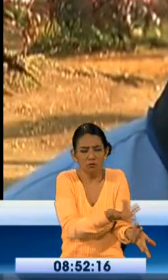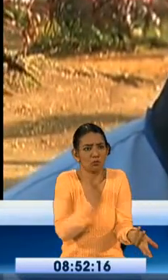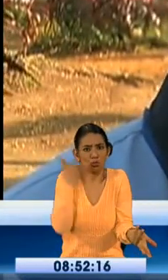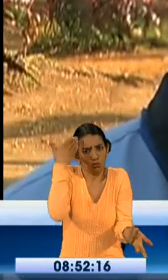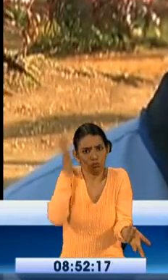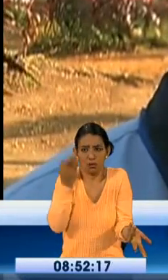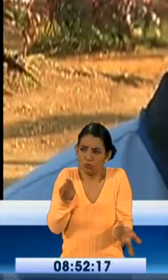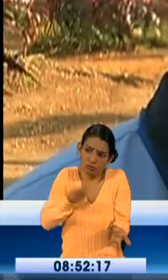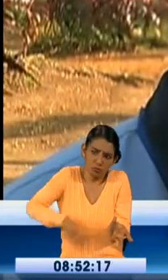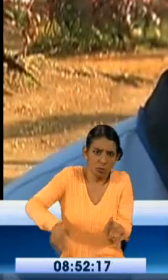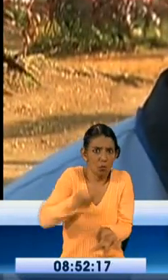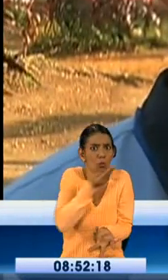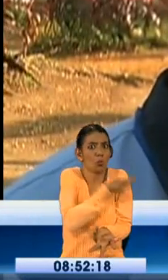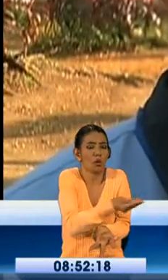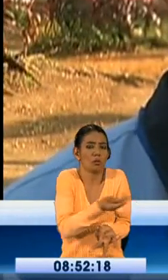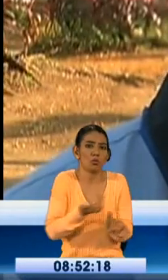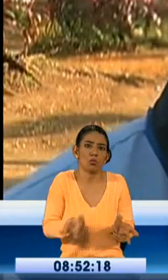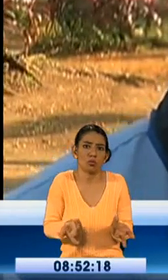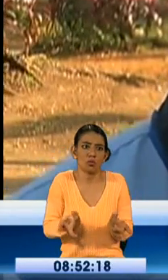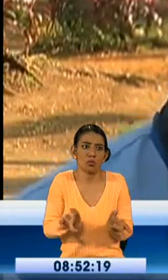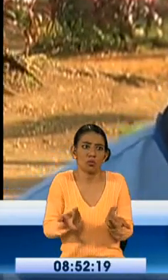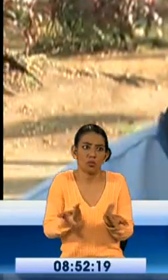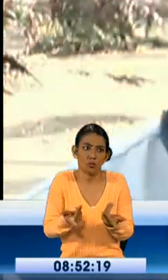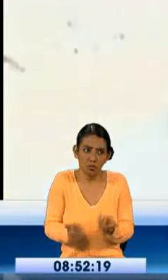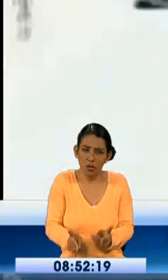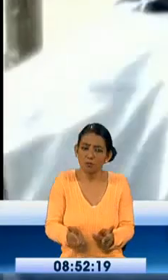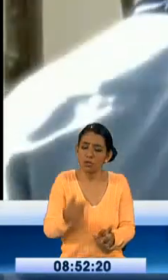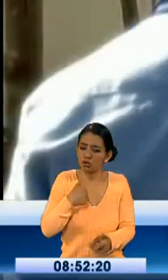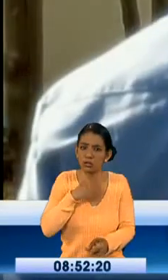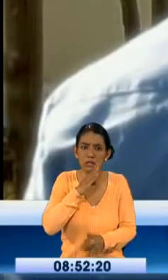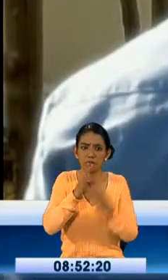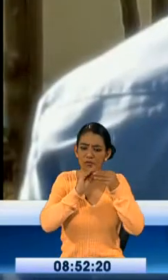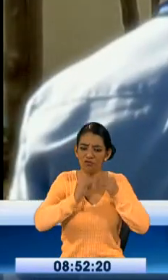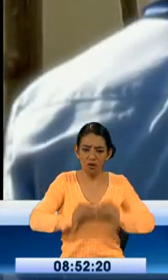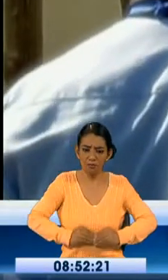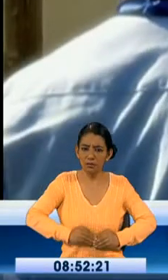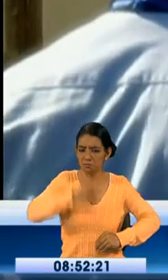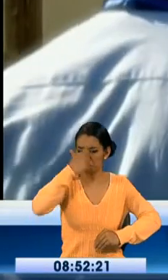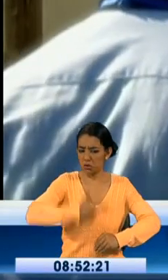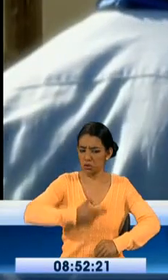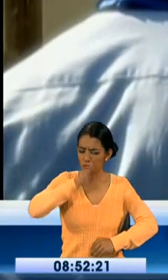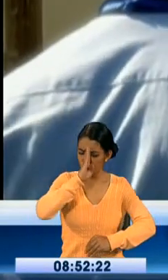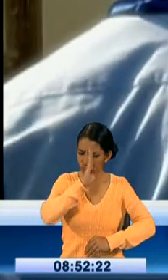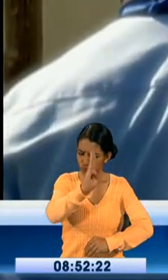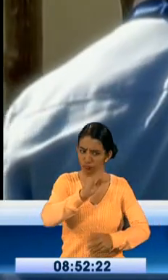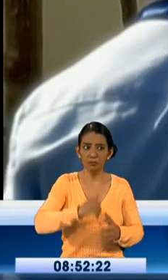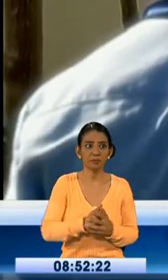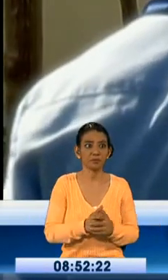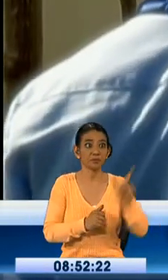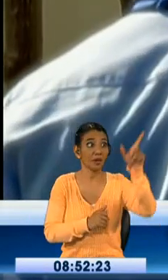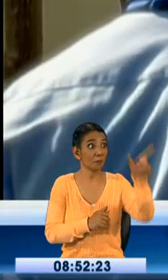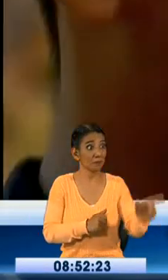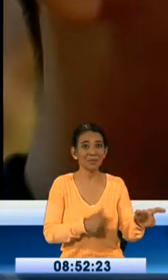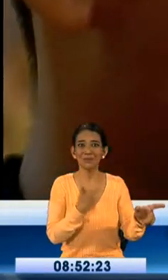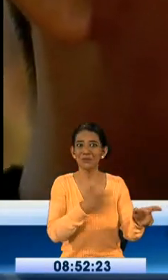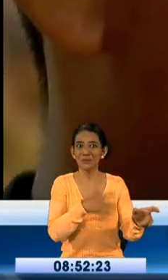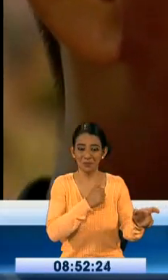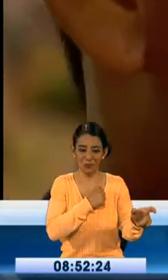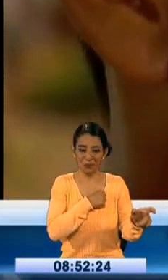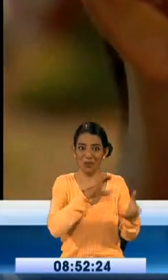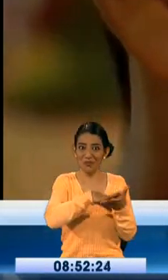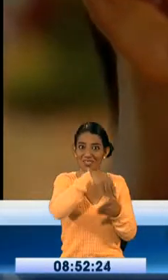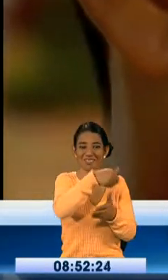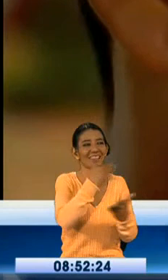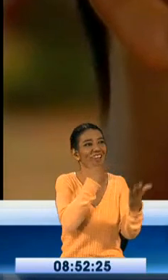mi formación ha sido... ser una persona recta. El gesto del custodio fue agradecido por el propietario de la billetera y por la